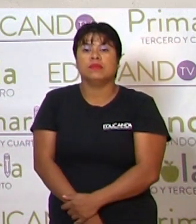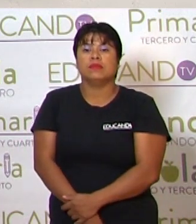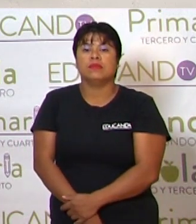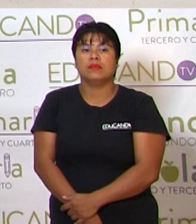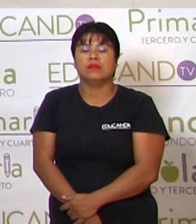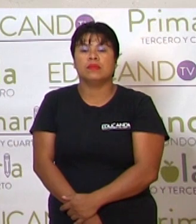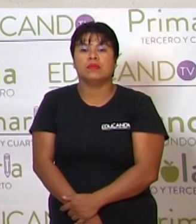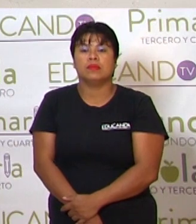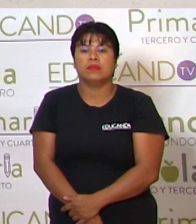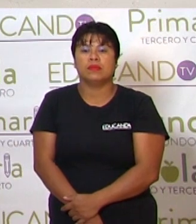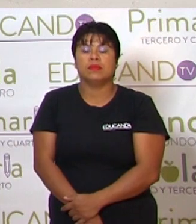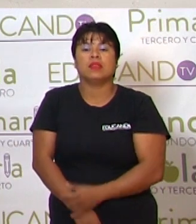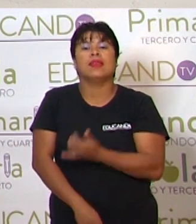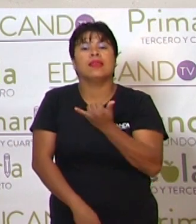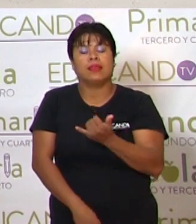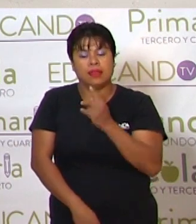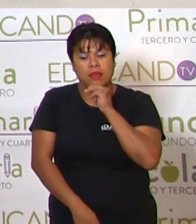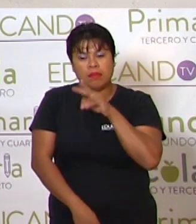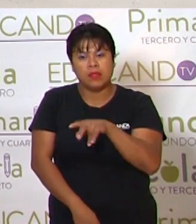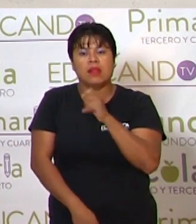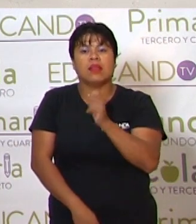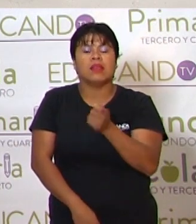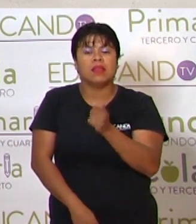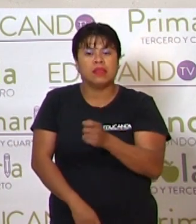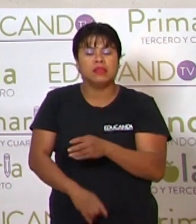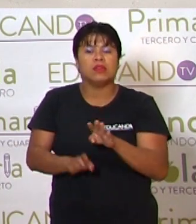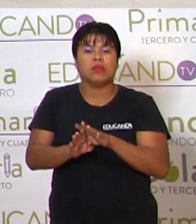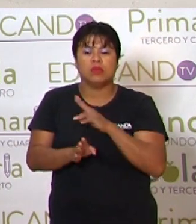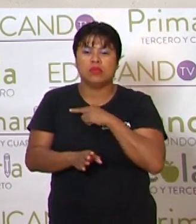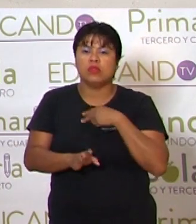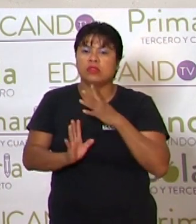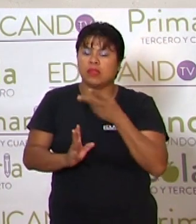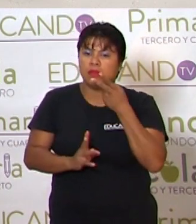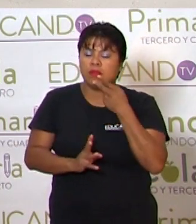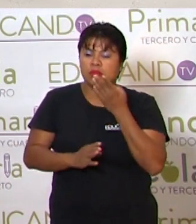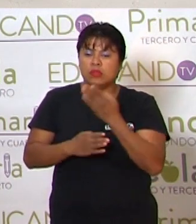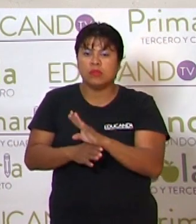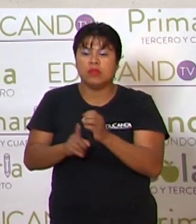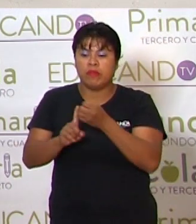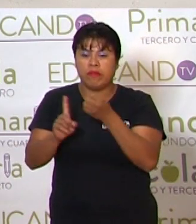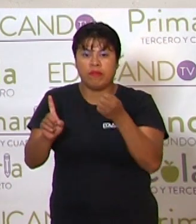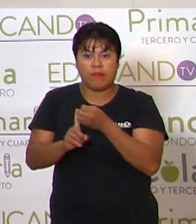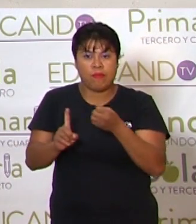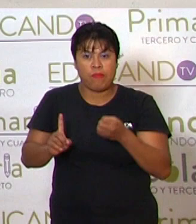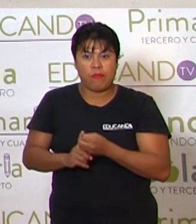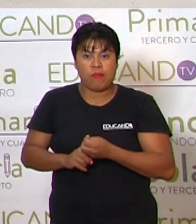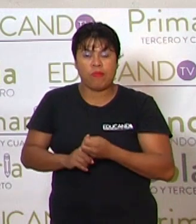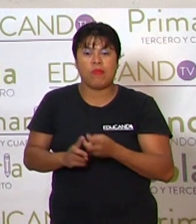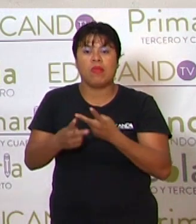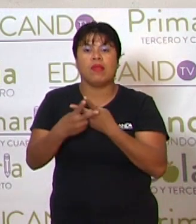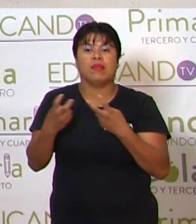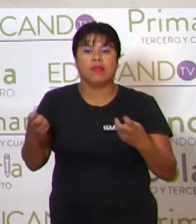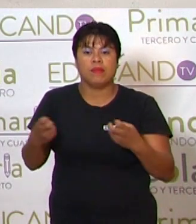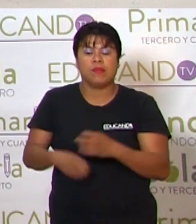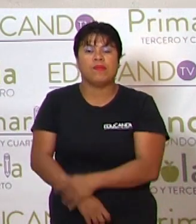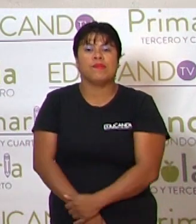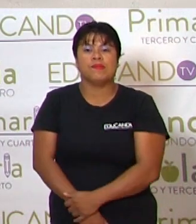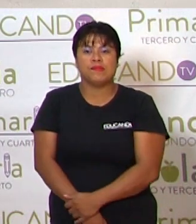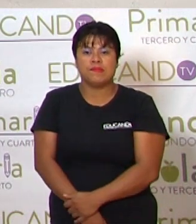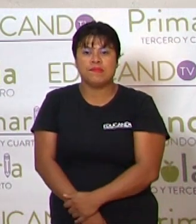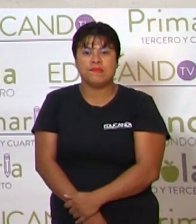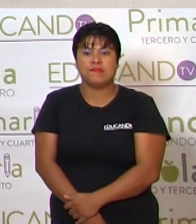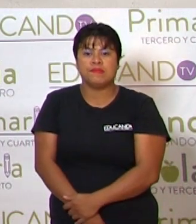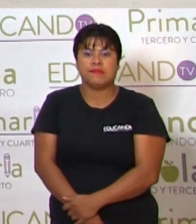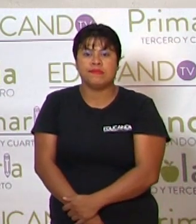Los adjetivos, y también lo que son, o lo que ya hablamos de esto, las frases adjetivas, ¿bien?